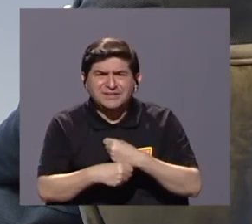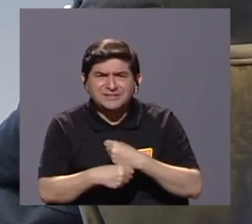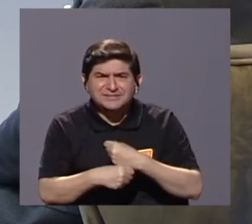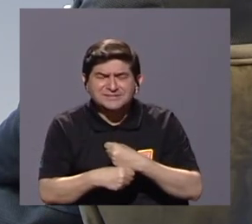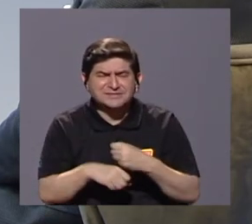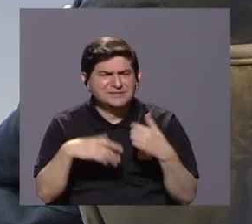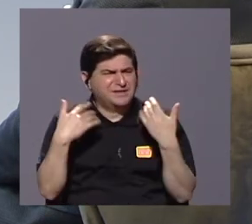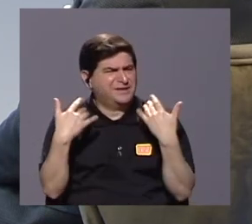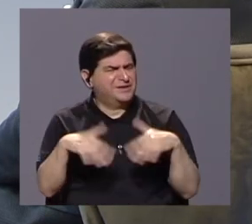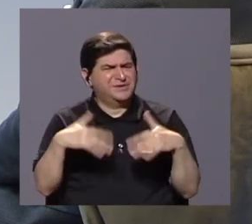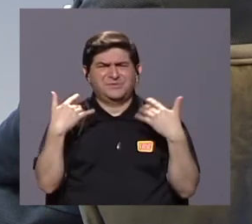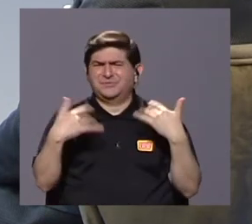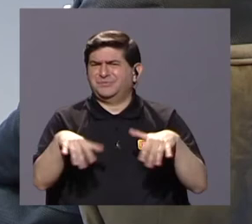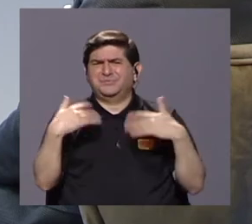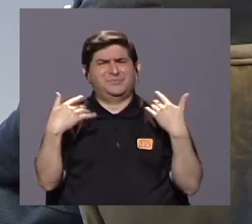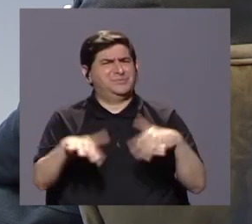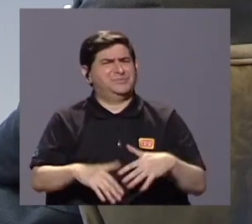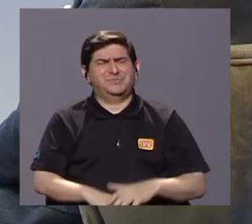excesivo.